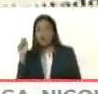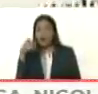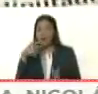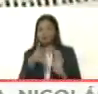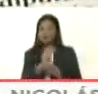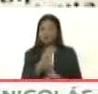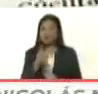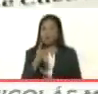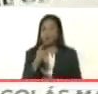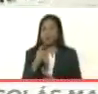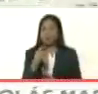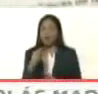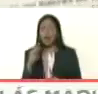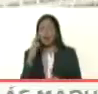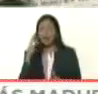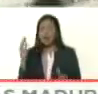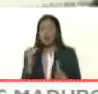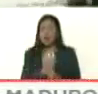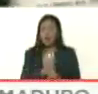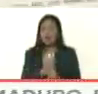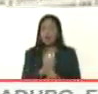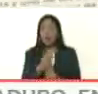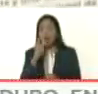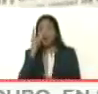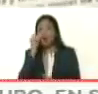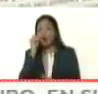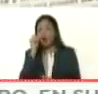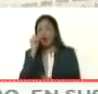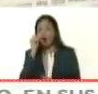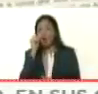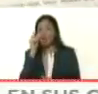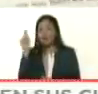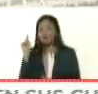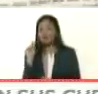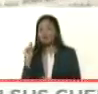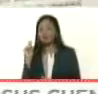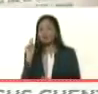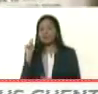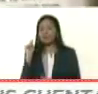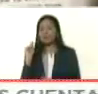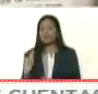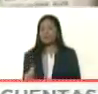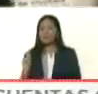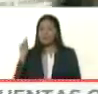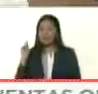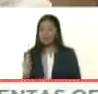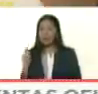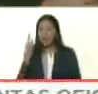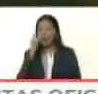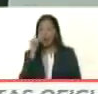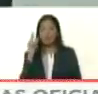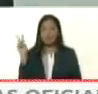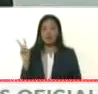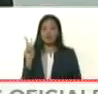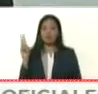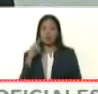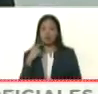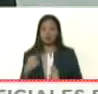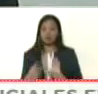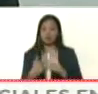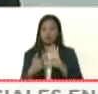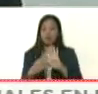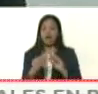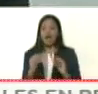Semana tituló, encuentran emburrundangado al diputado opositor venezolano Freddy Superlano en motel